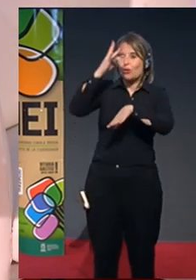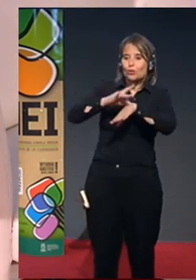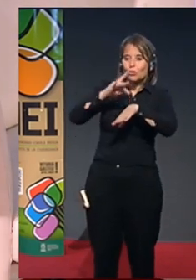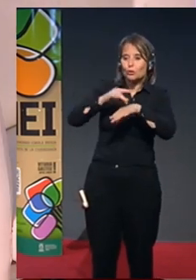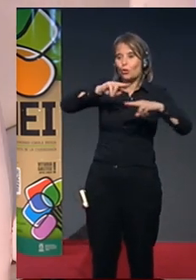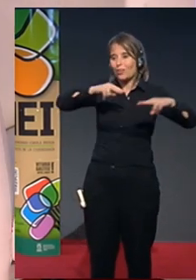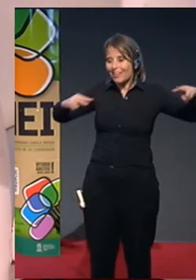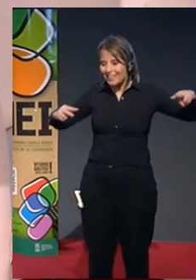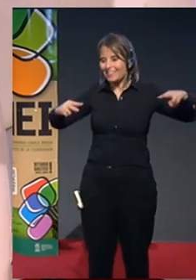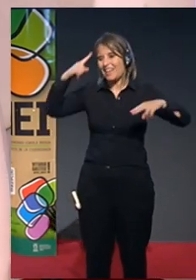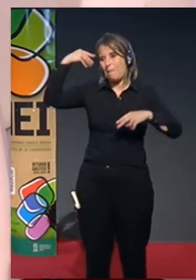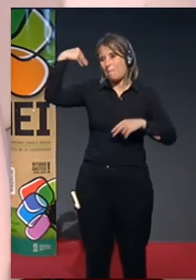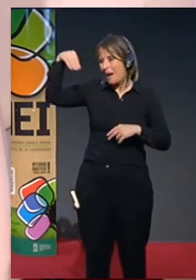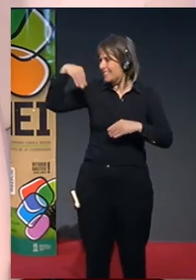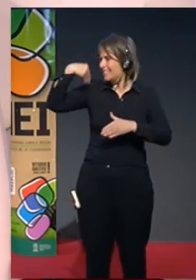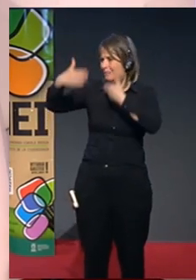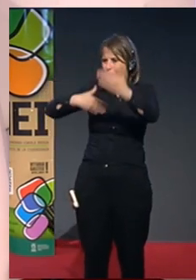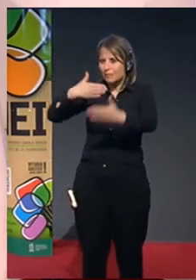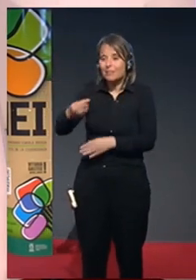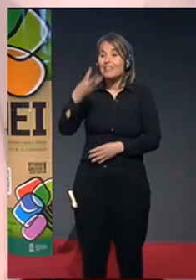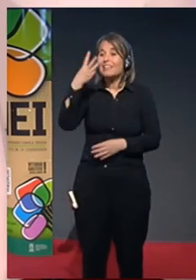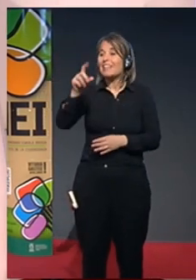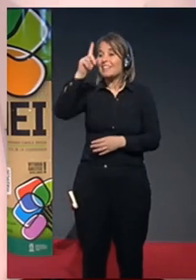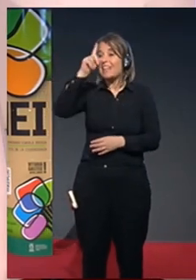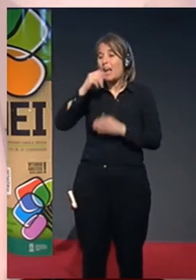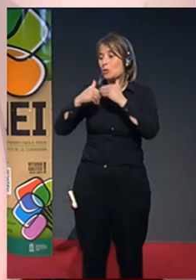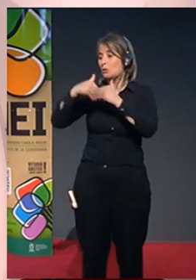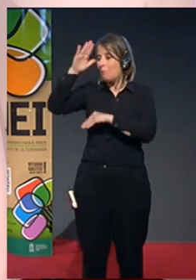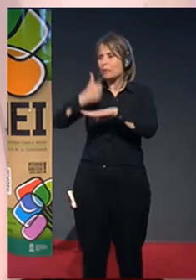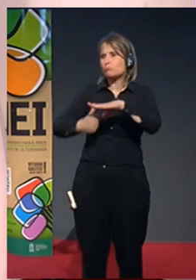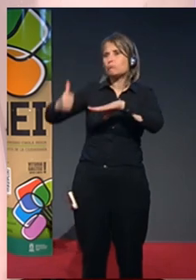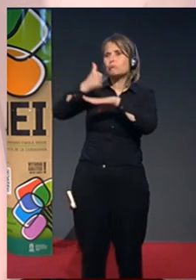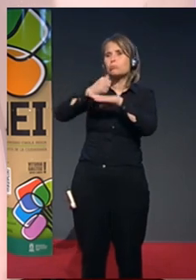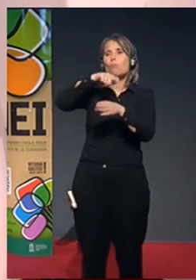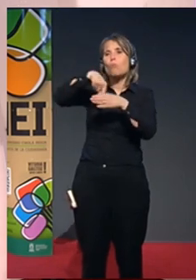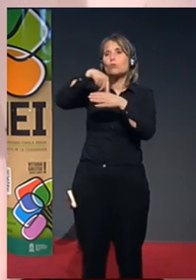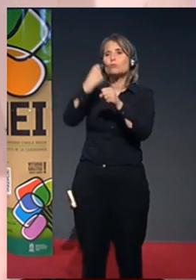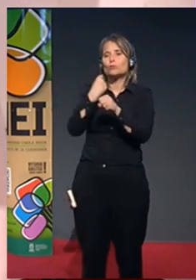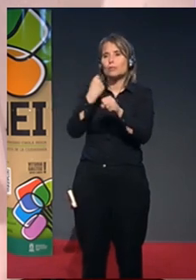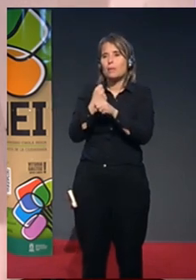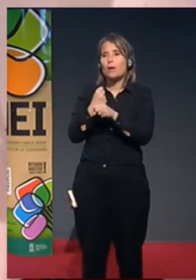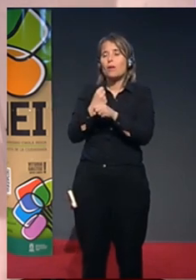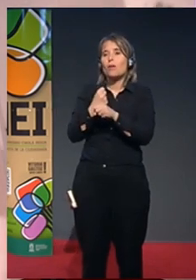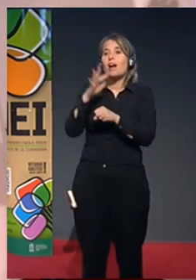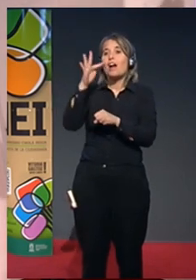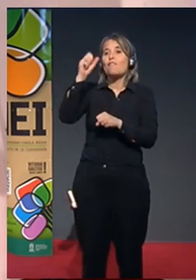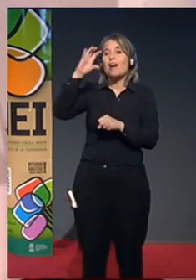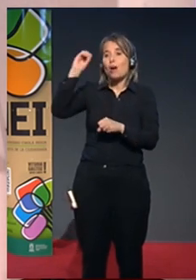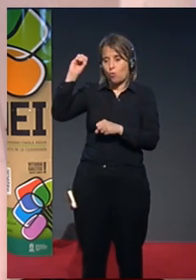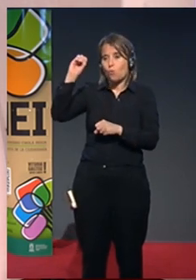horticultura y durante más de 30 años ha estado en puestos de decia la fa que que